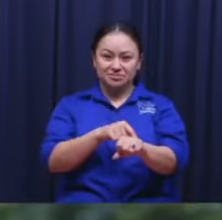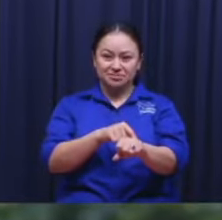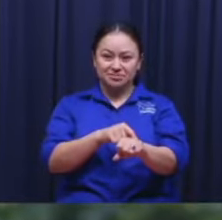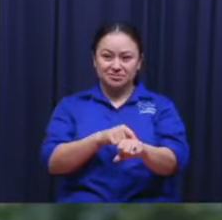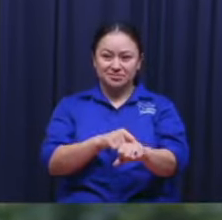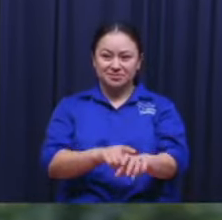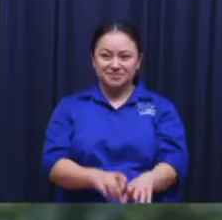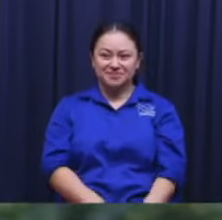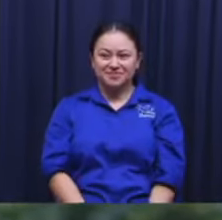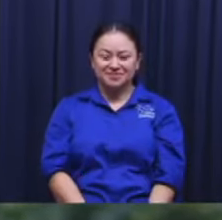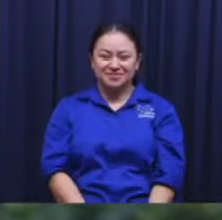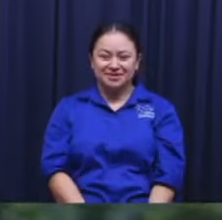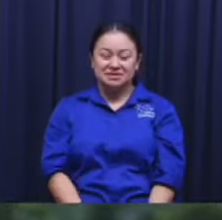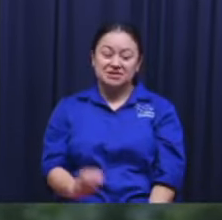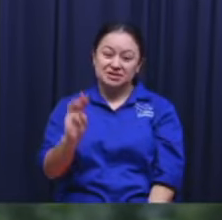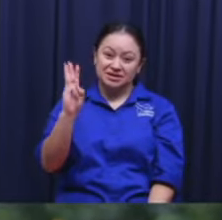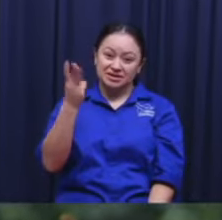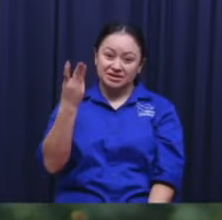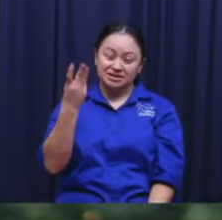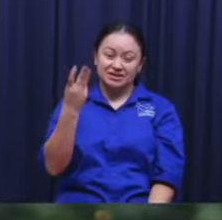sujeta.